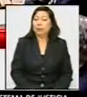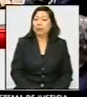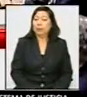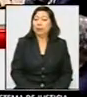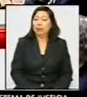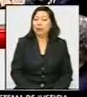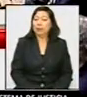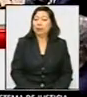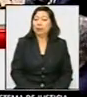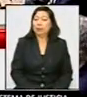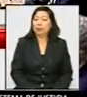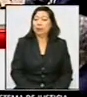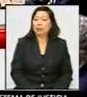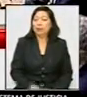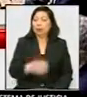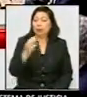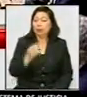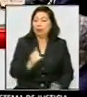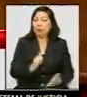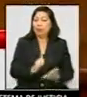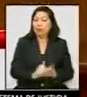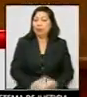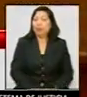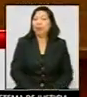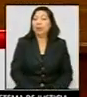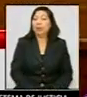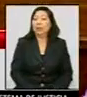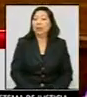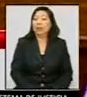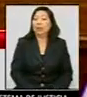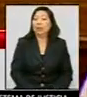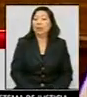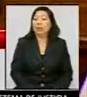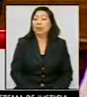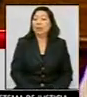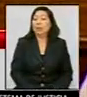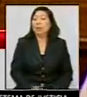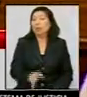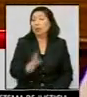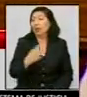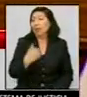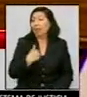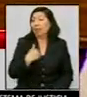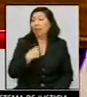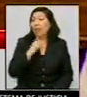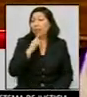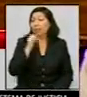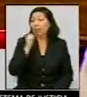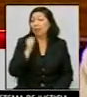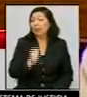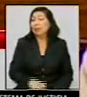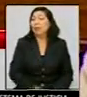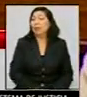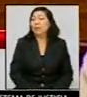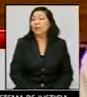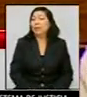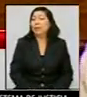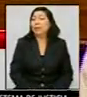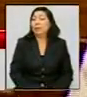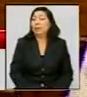Yo creo, digamos, que el congresista Alberto Belaunde está en todo el derecho de actuar como él